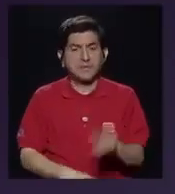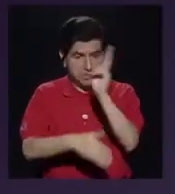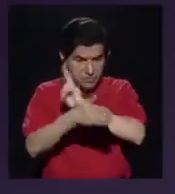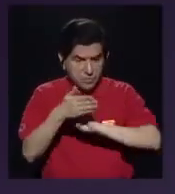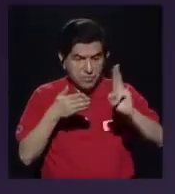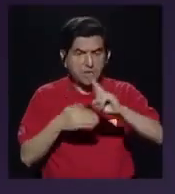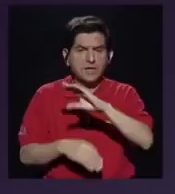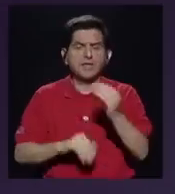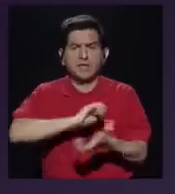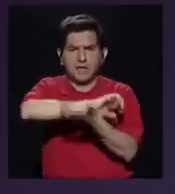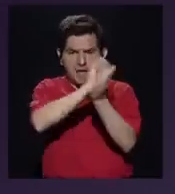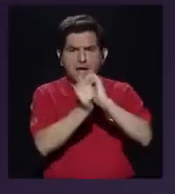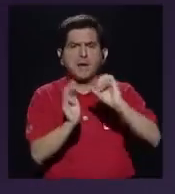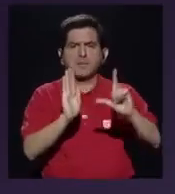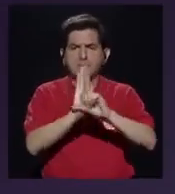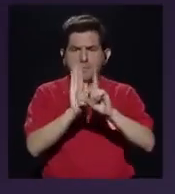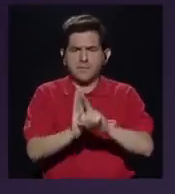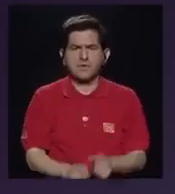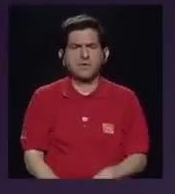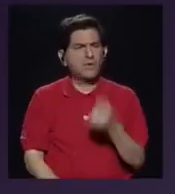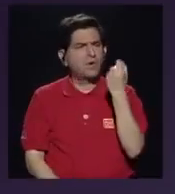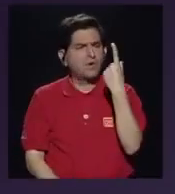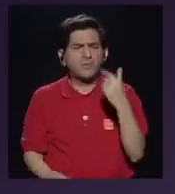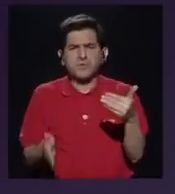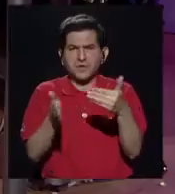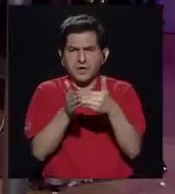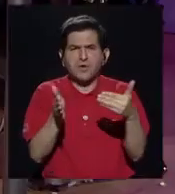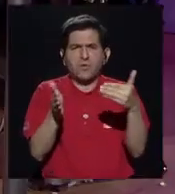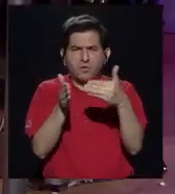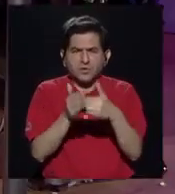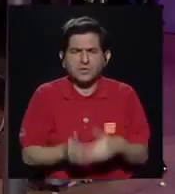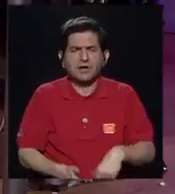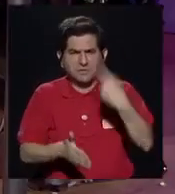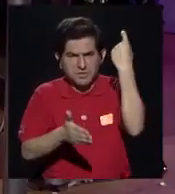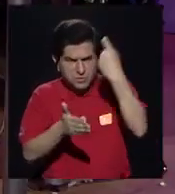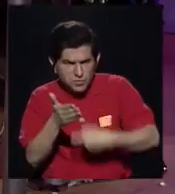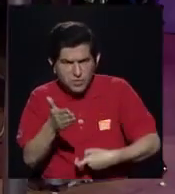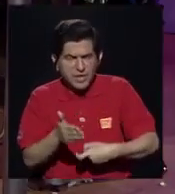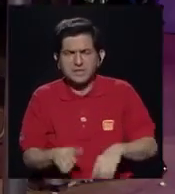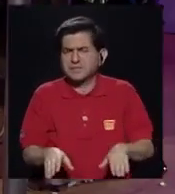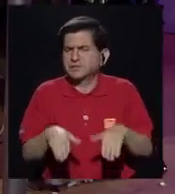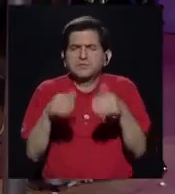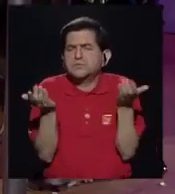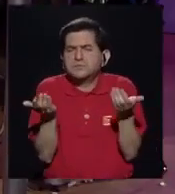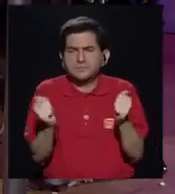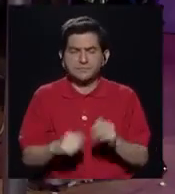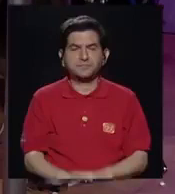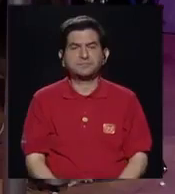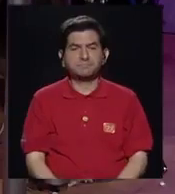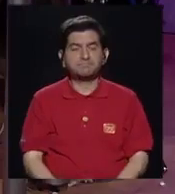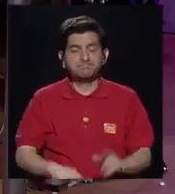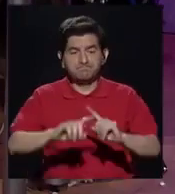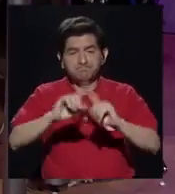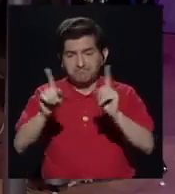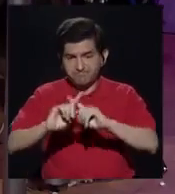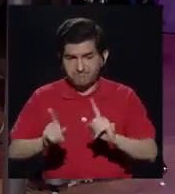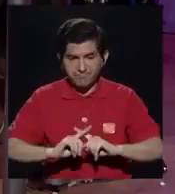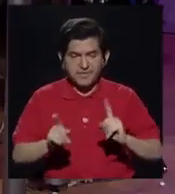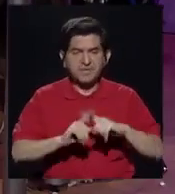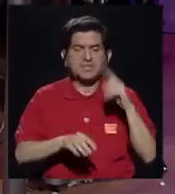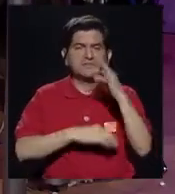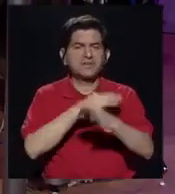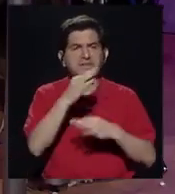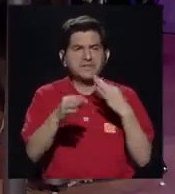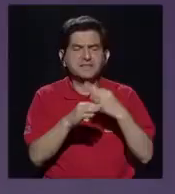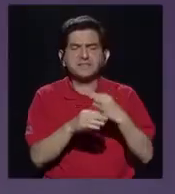cambio legales etcétera Cómo entender este reconocimiento en estos momentos este claro Bueno hay varias varias